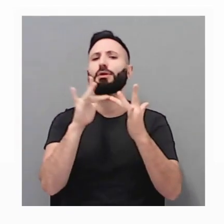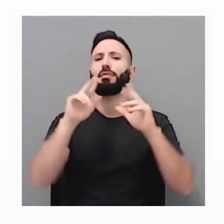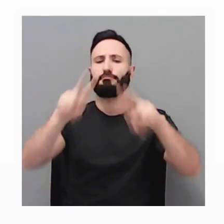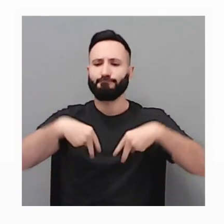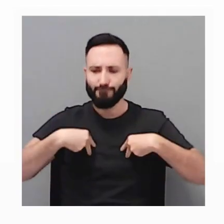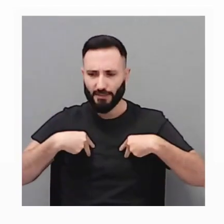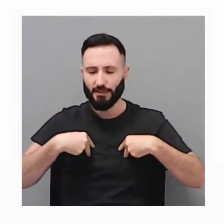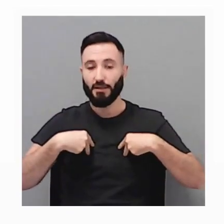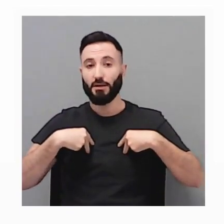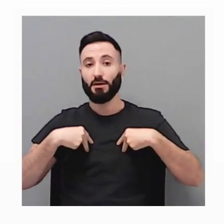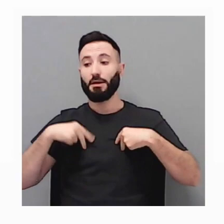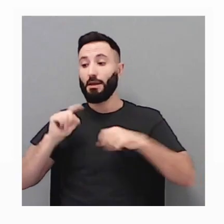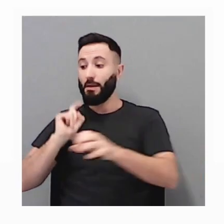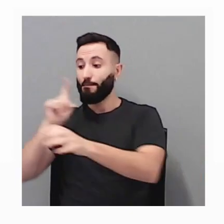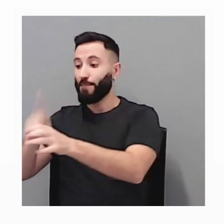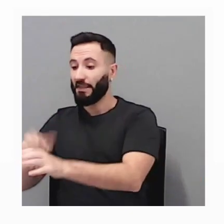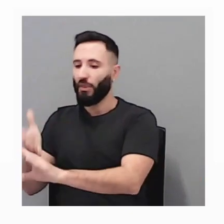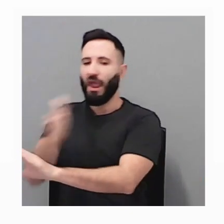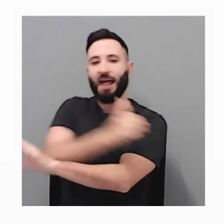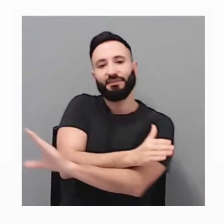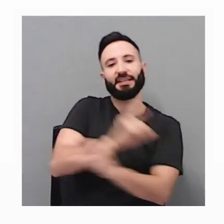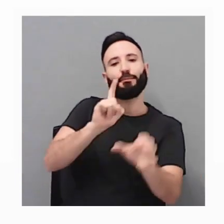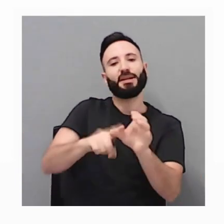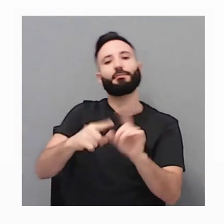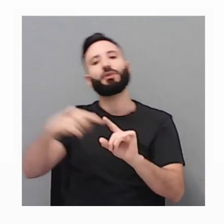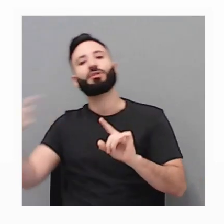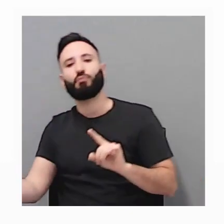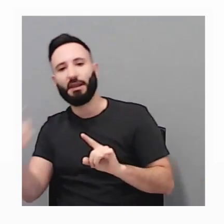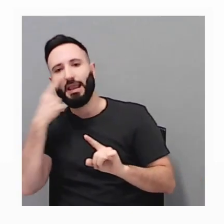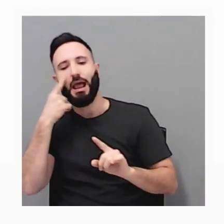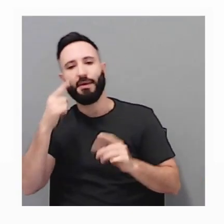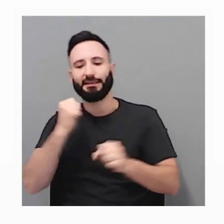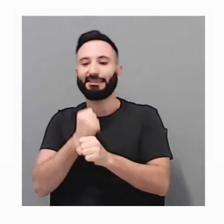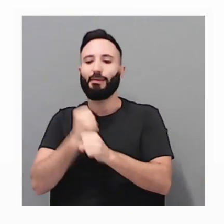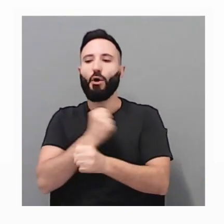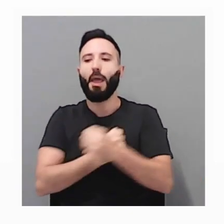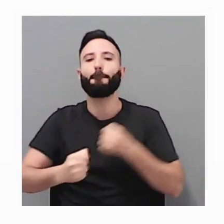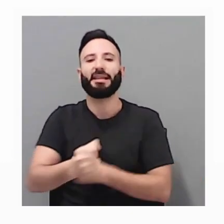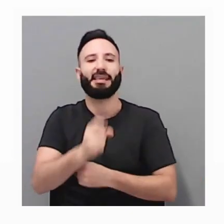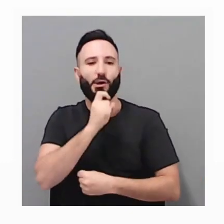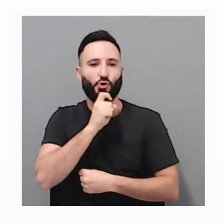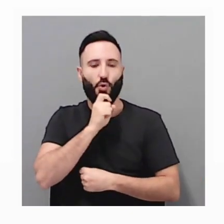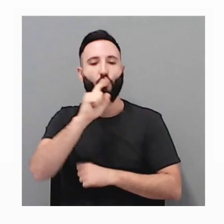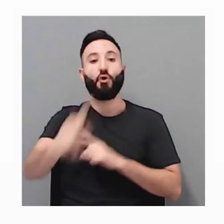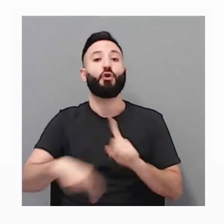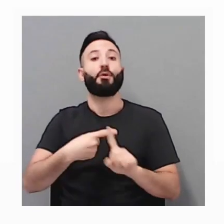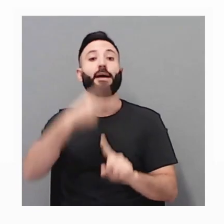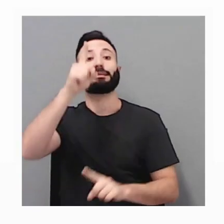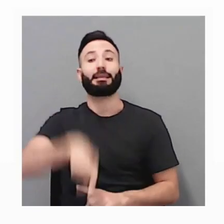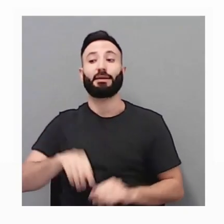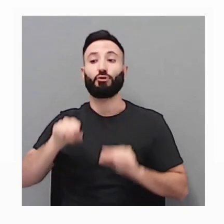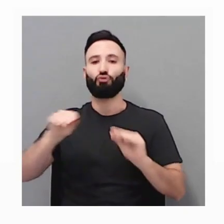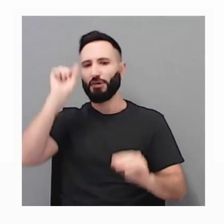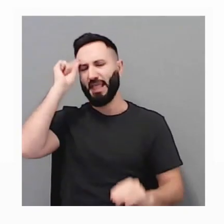después de la participación de Ubuntu, cómo trabajan su empatía y también sus talentos,